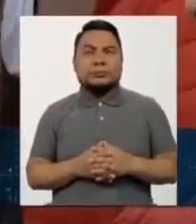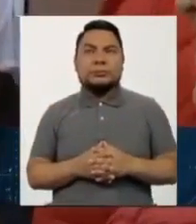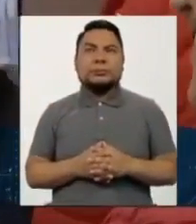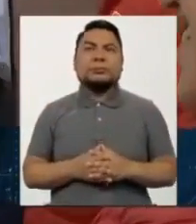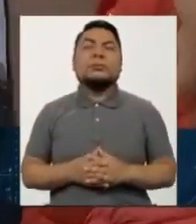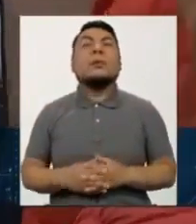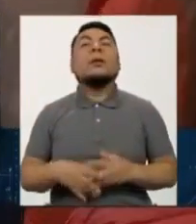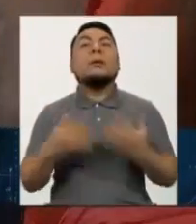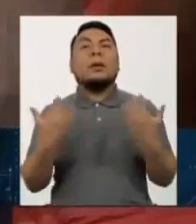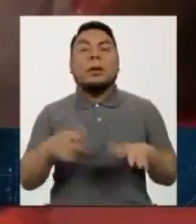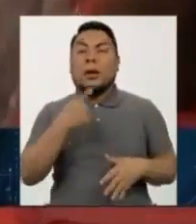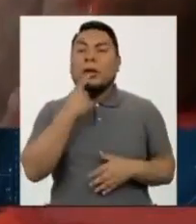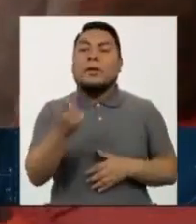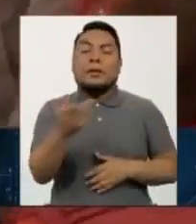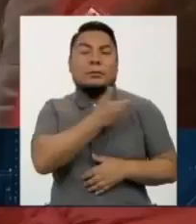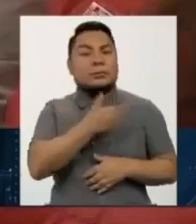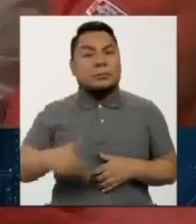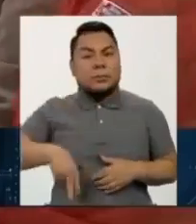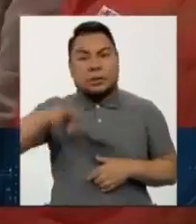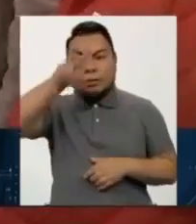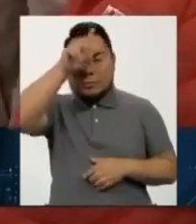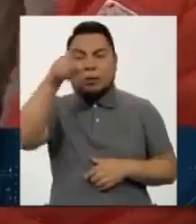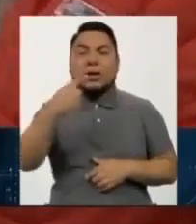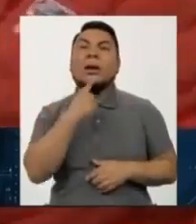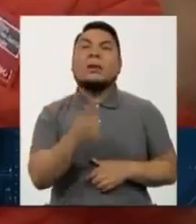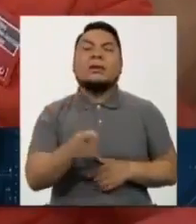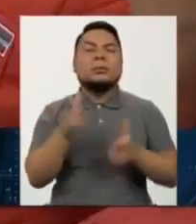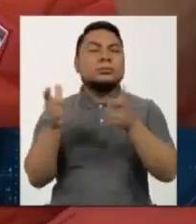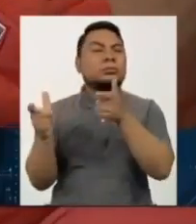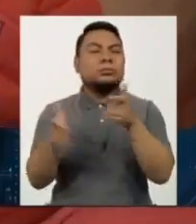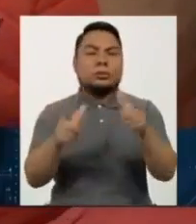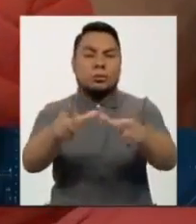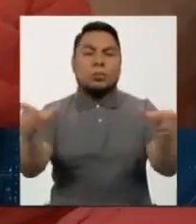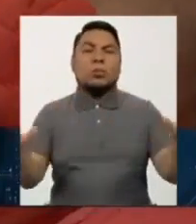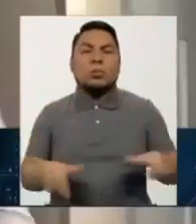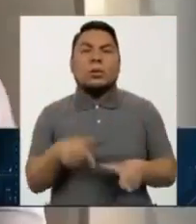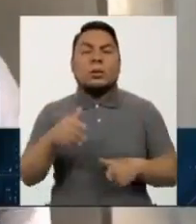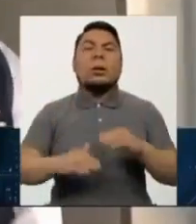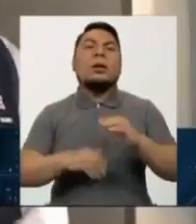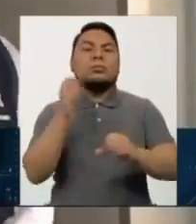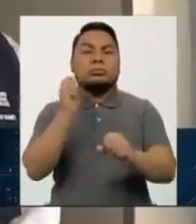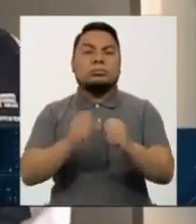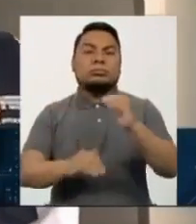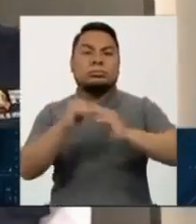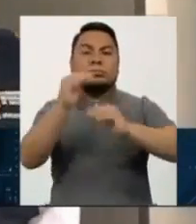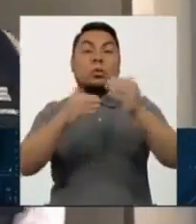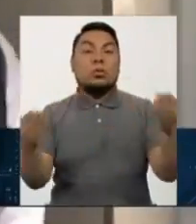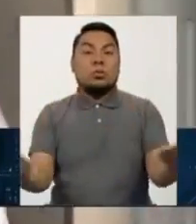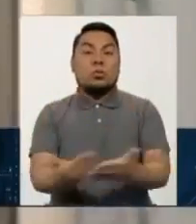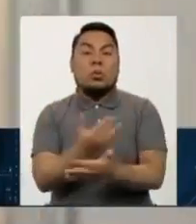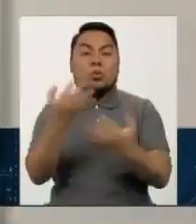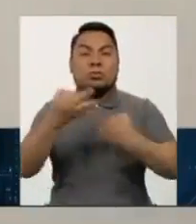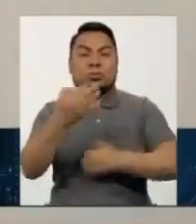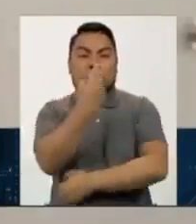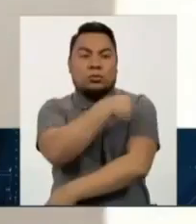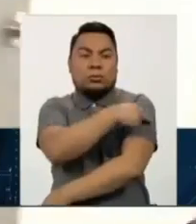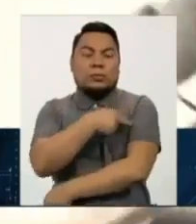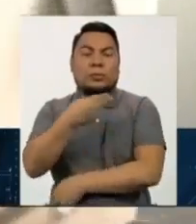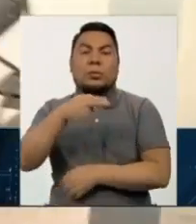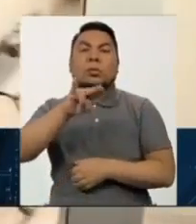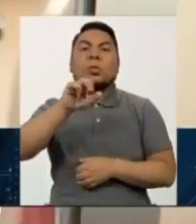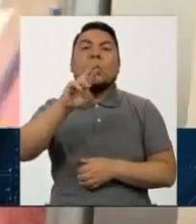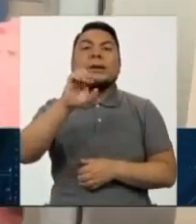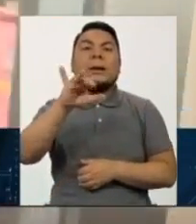apenas arribó el presidente martín vizcarra inspeccionado el terreno donde se construirá el moderno hospital de huarmey luego